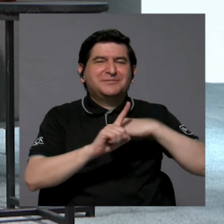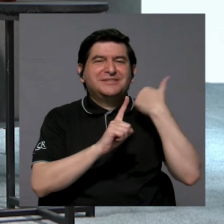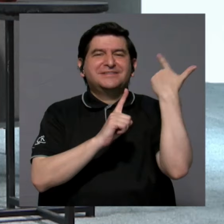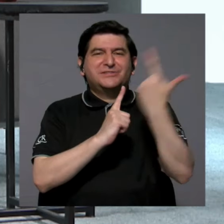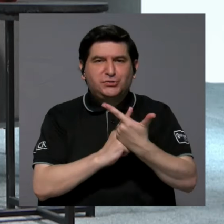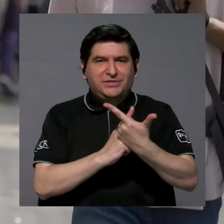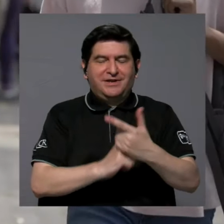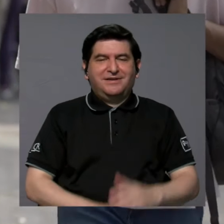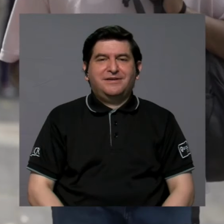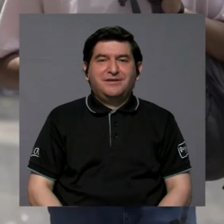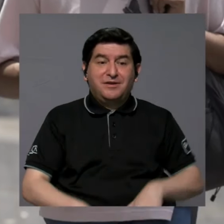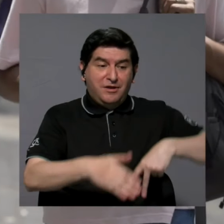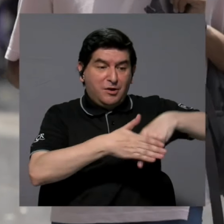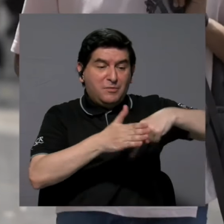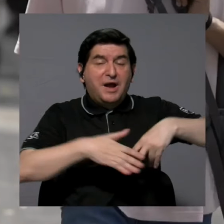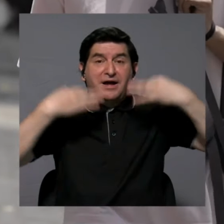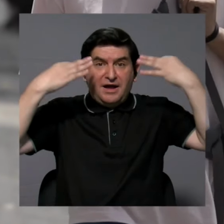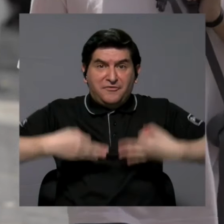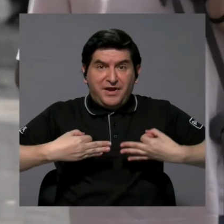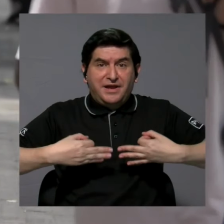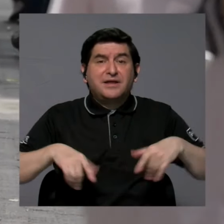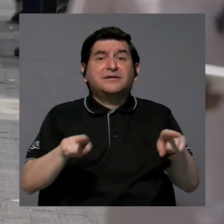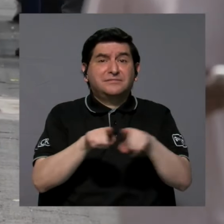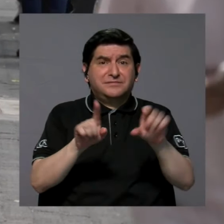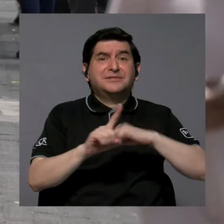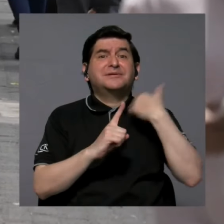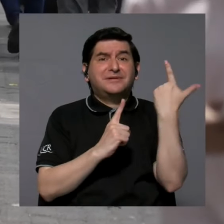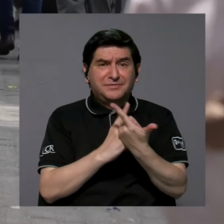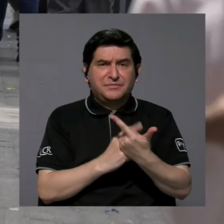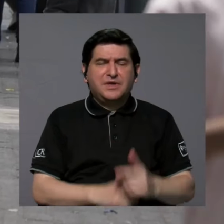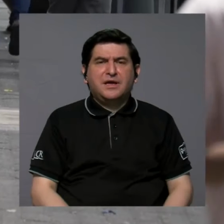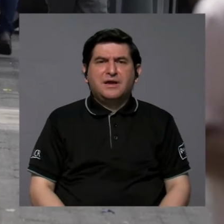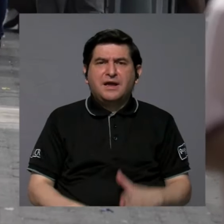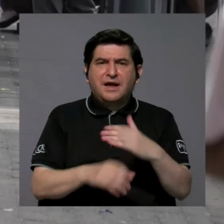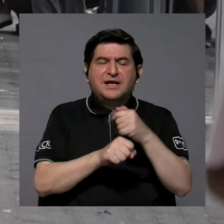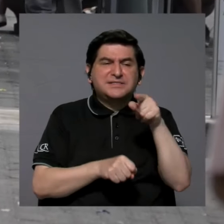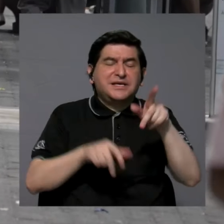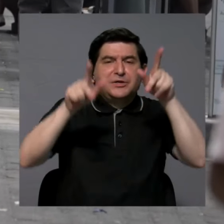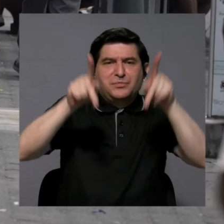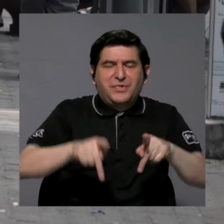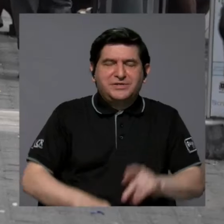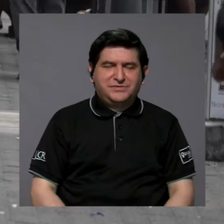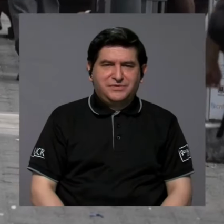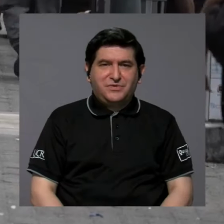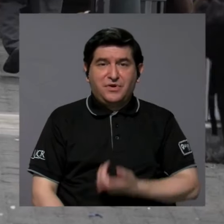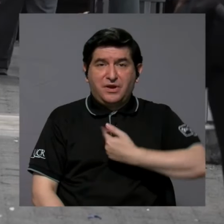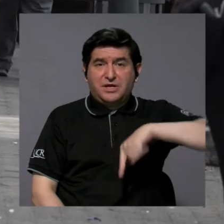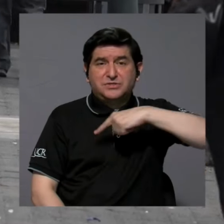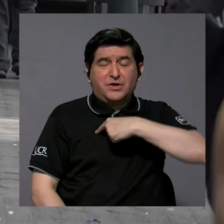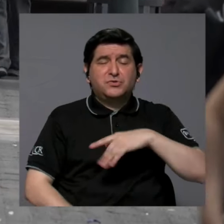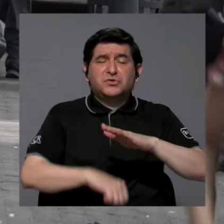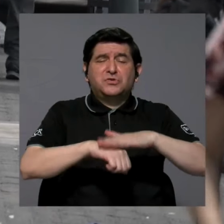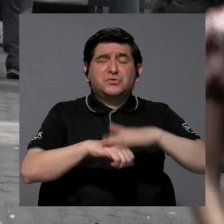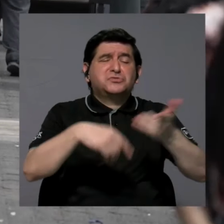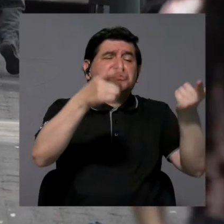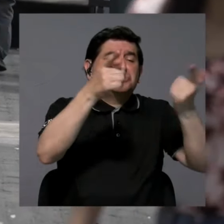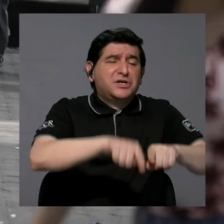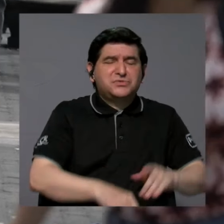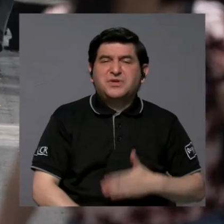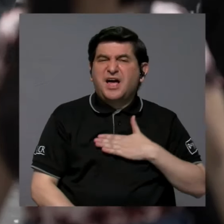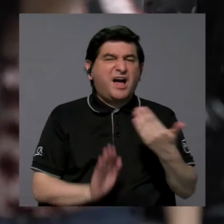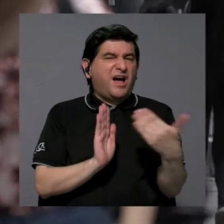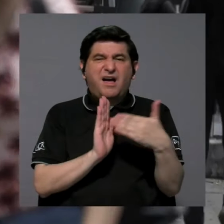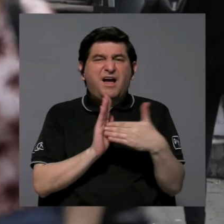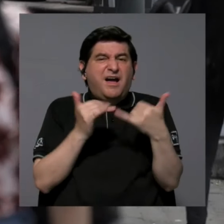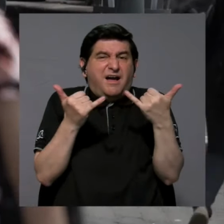social. Y las barreras físicas son sociales también, porque las crean personas. o las dejamos pasar, ¿verdad? Porque